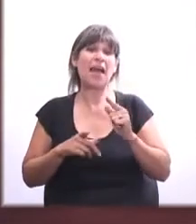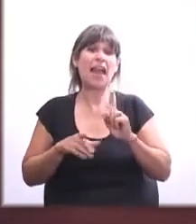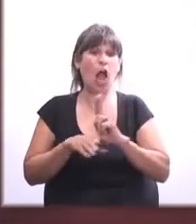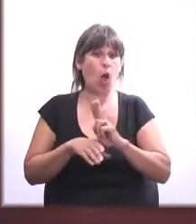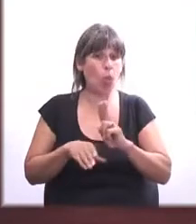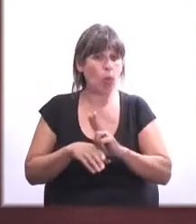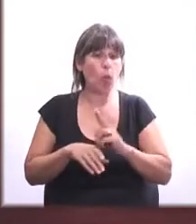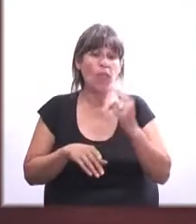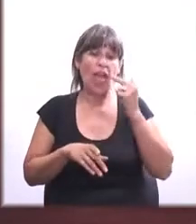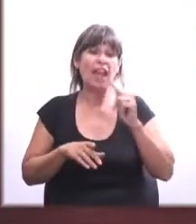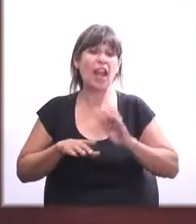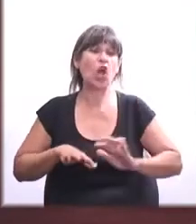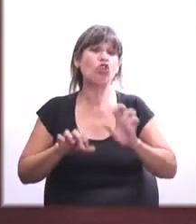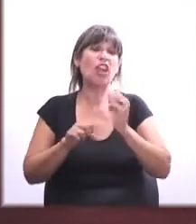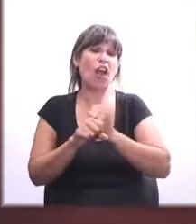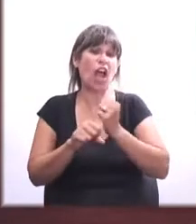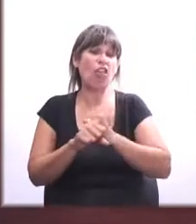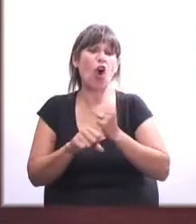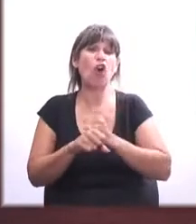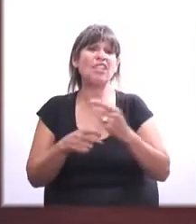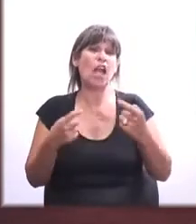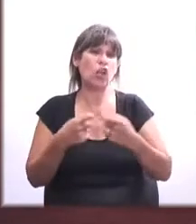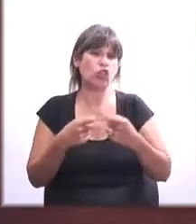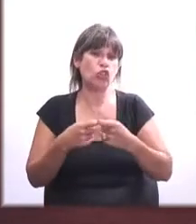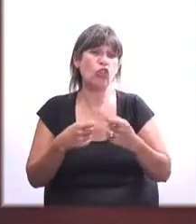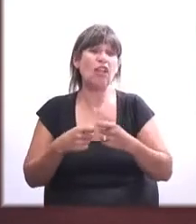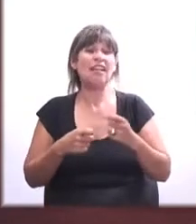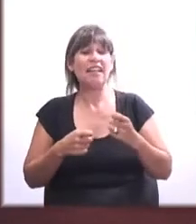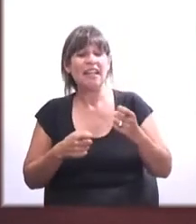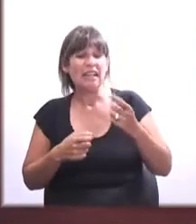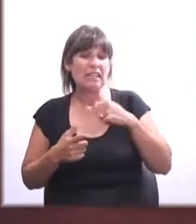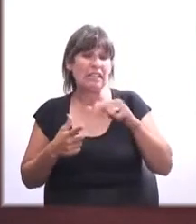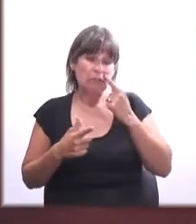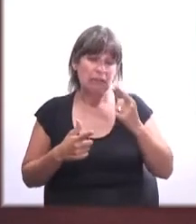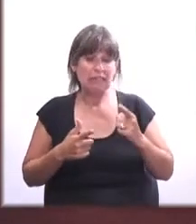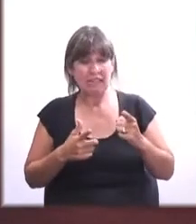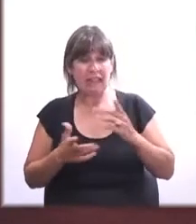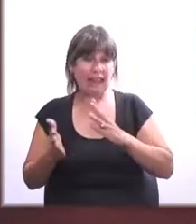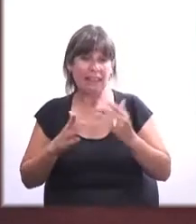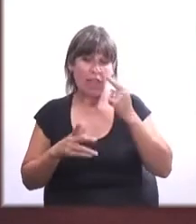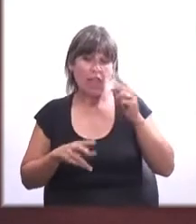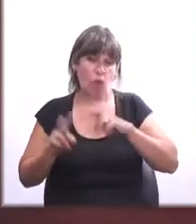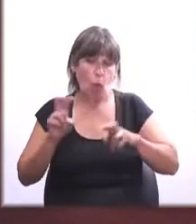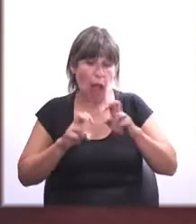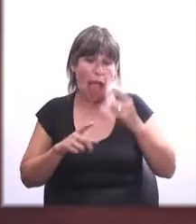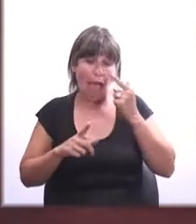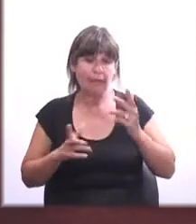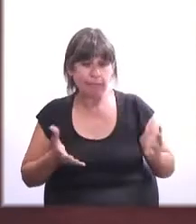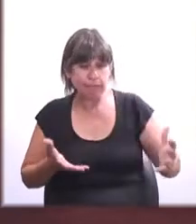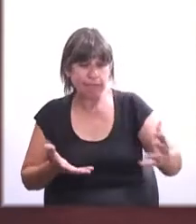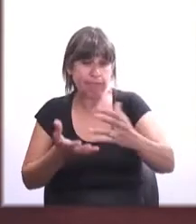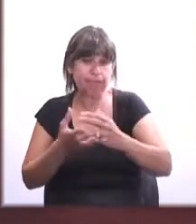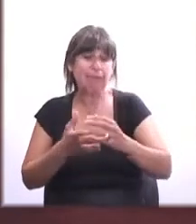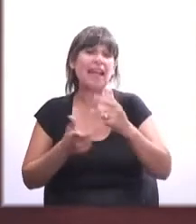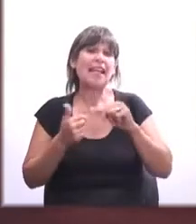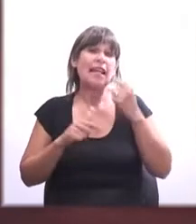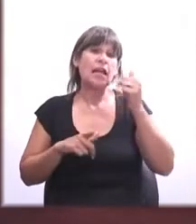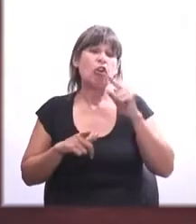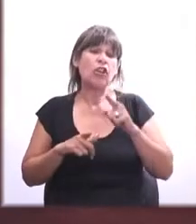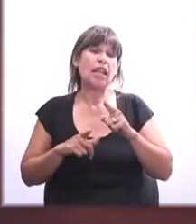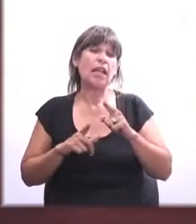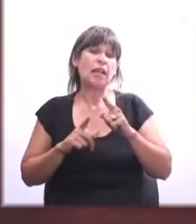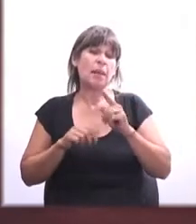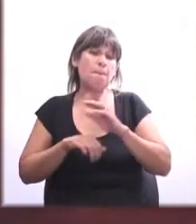usuarios, proteger a los trabajadores, tratar de buscar una comunión y juntar a todas las partes, el menor daño colateral es este